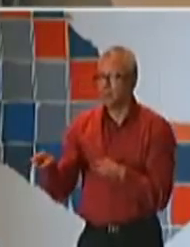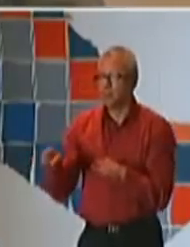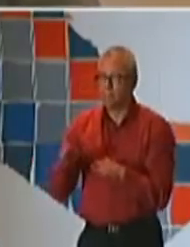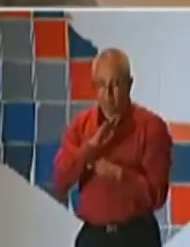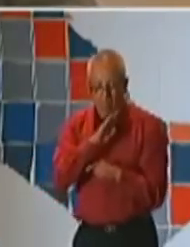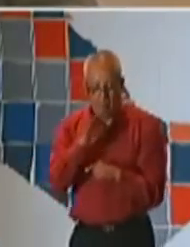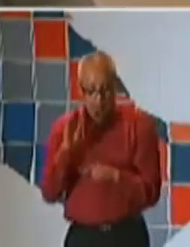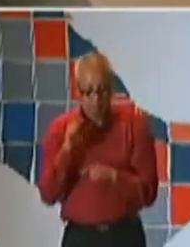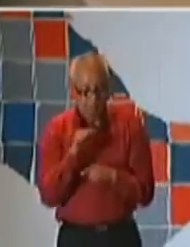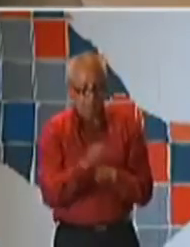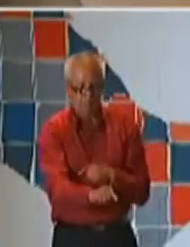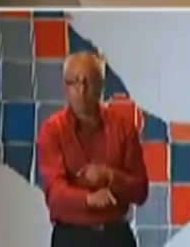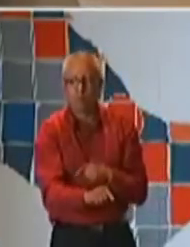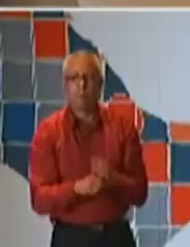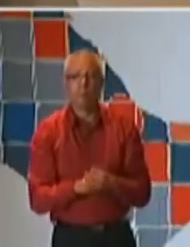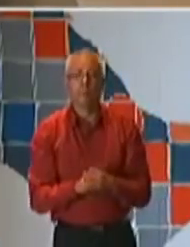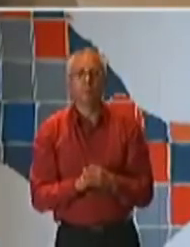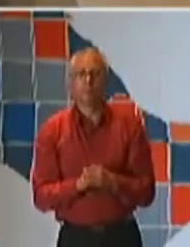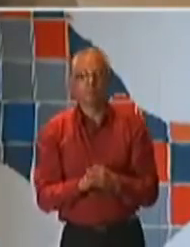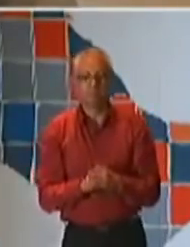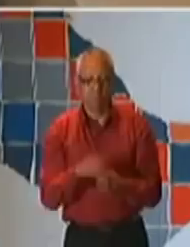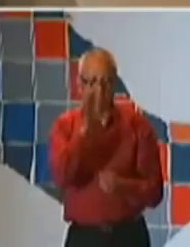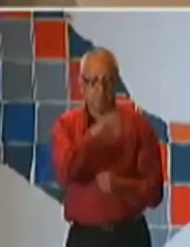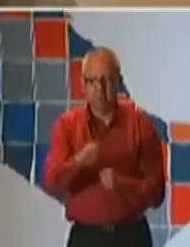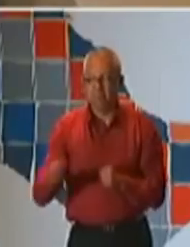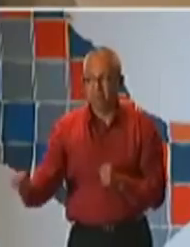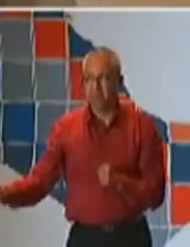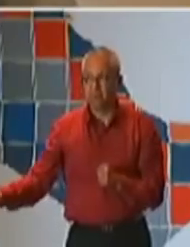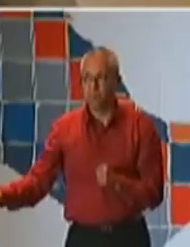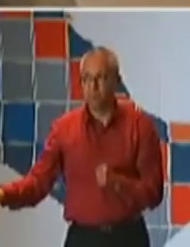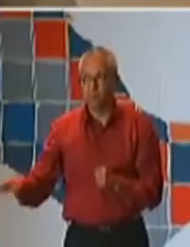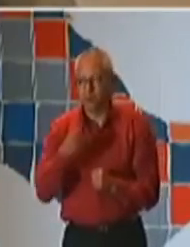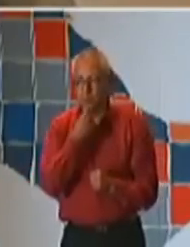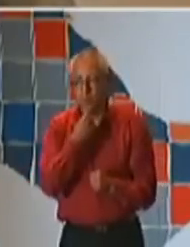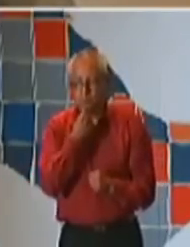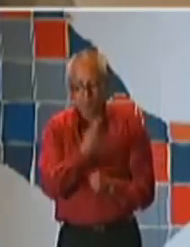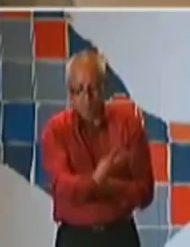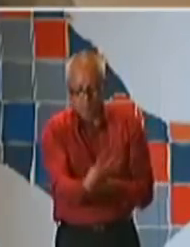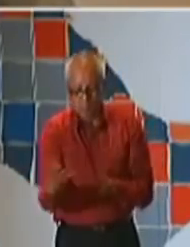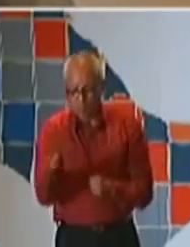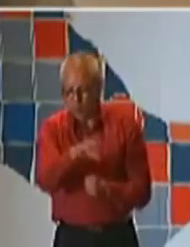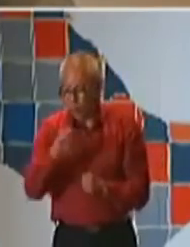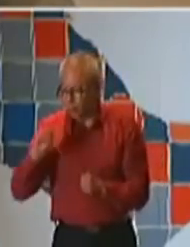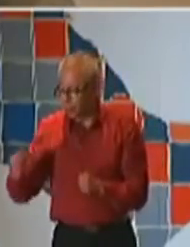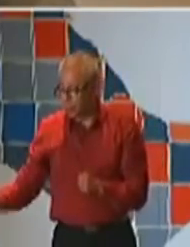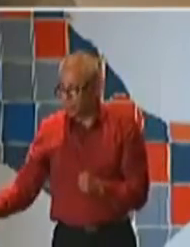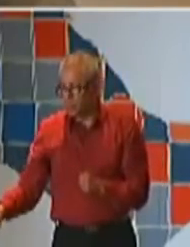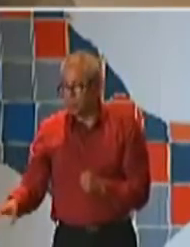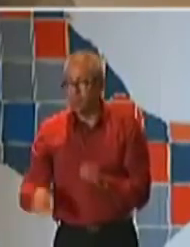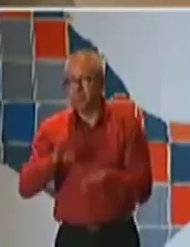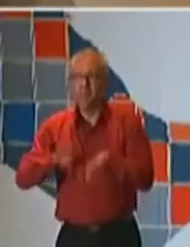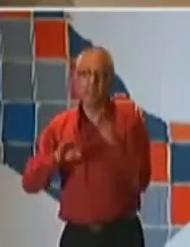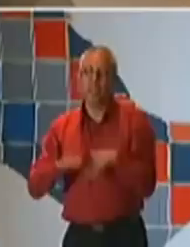Verdugo desechables más de 90 millones de clientes acuden cada